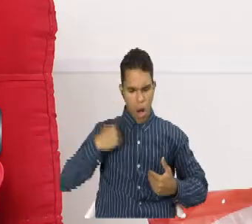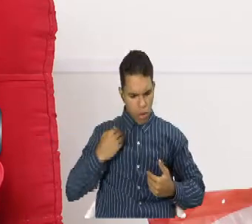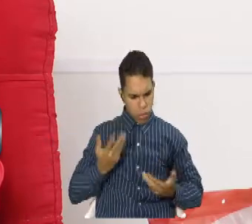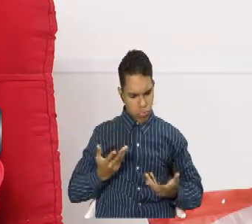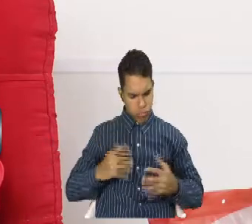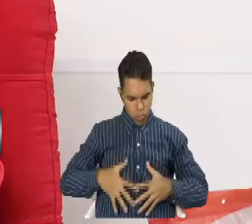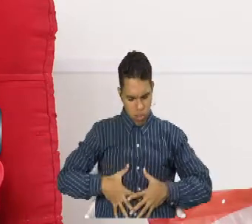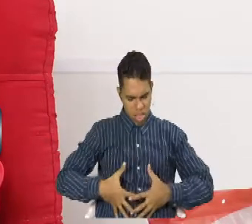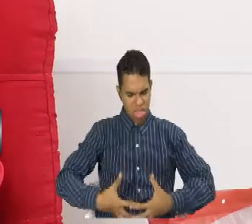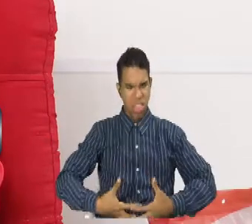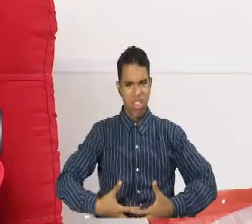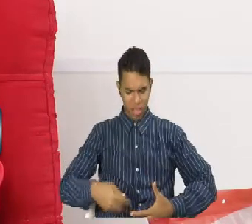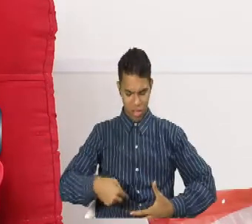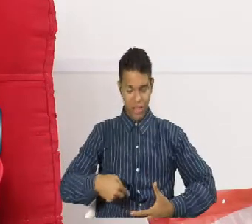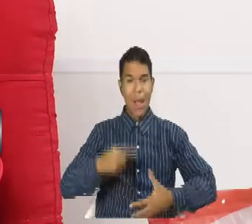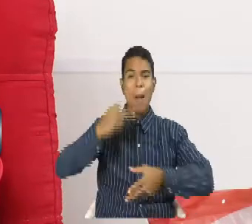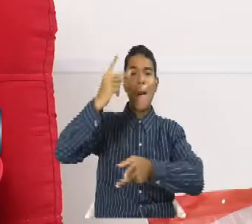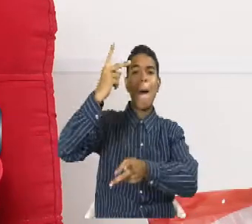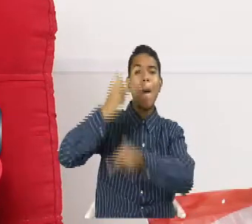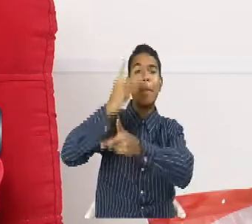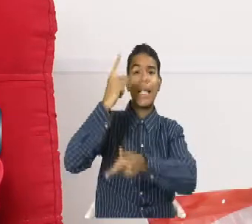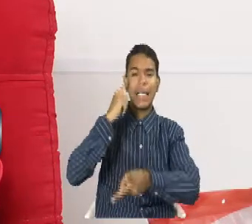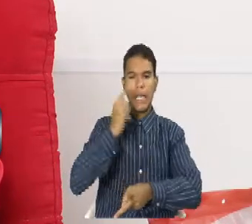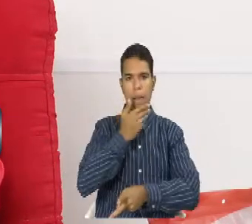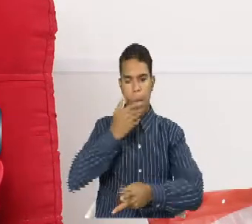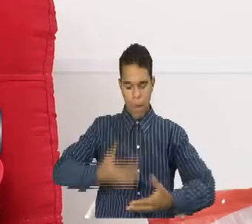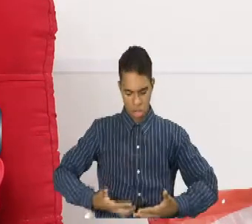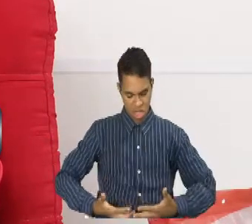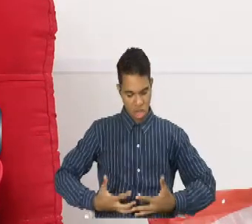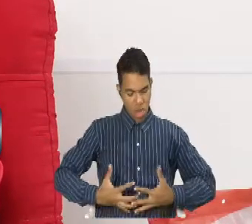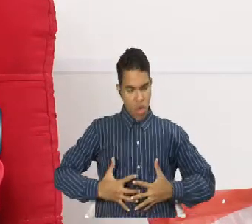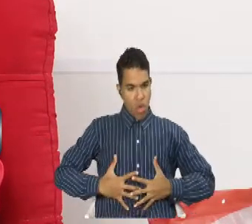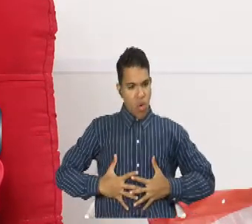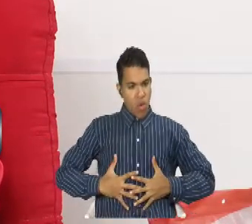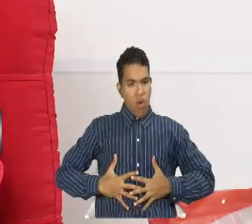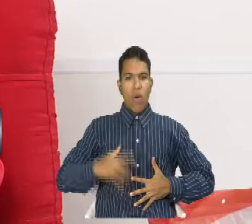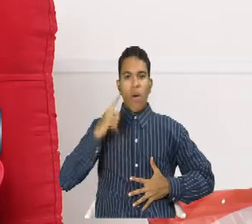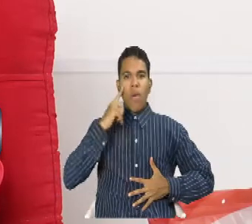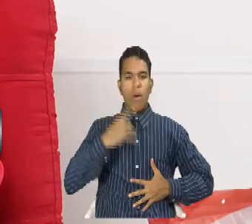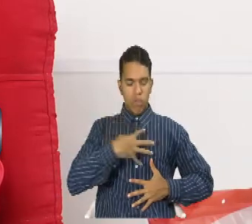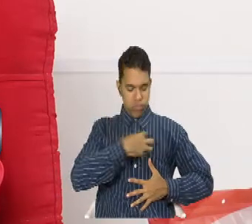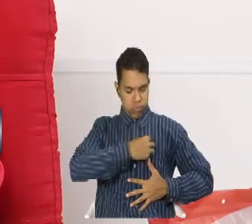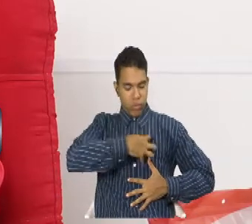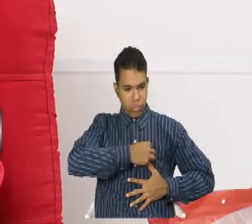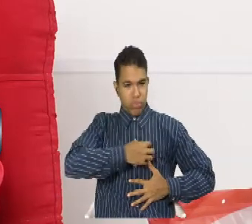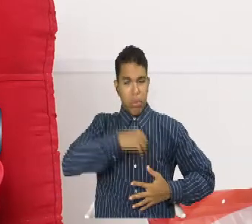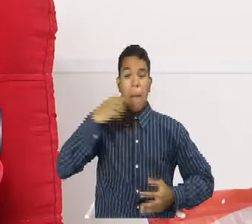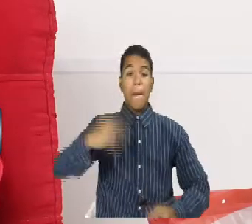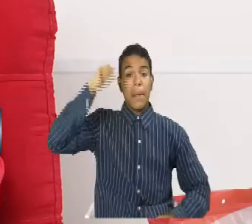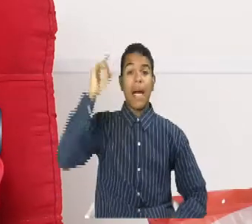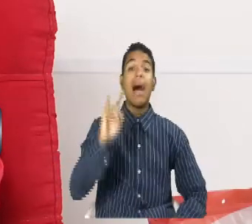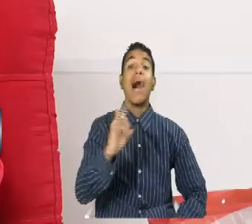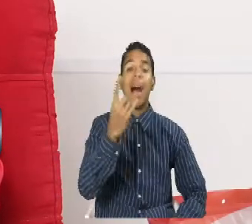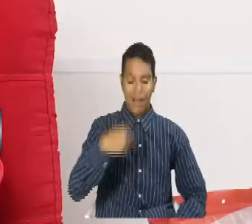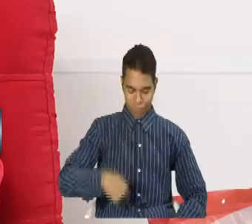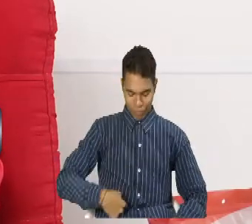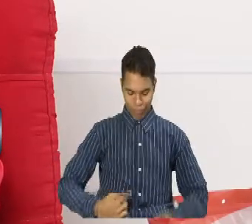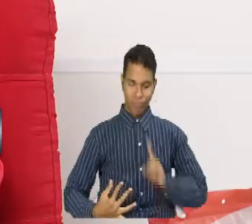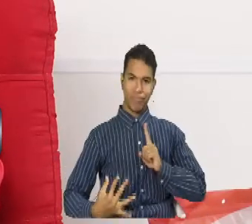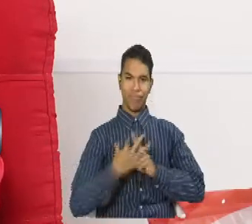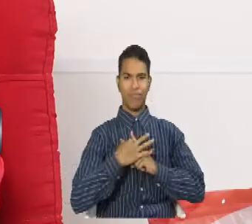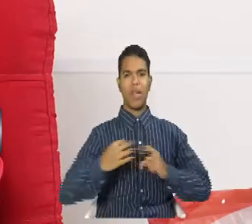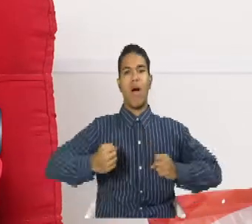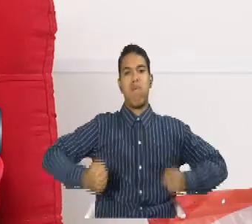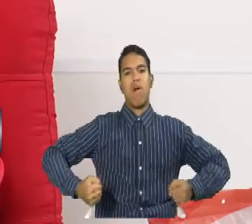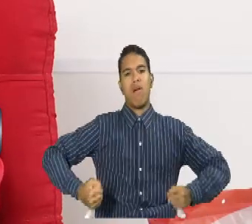es peligrosa por aquello de ataques cardíacos, en fin, muchas infinidades de enfermedades. Y están tomando conciencia de